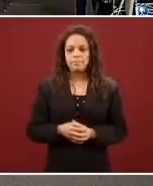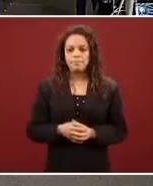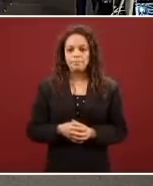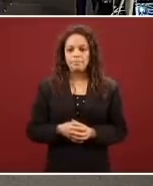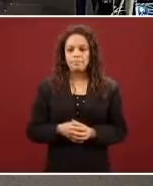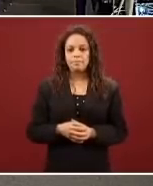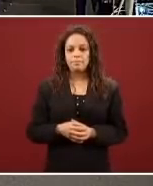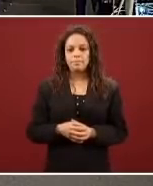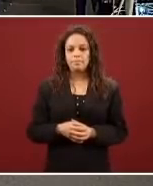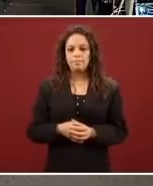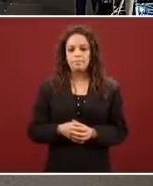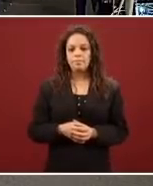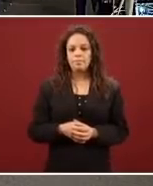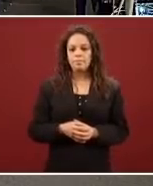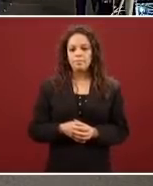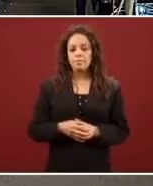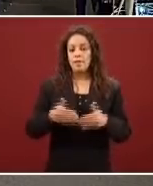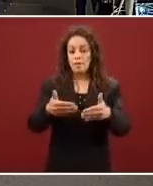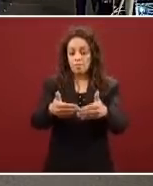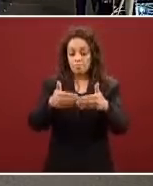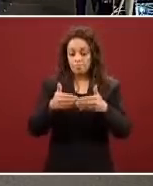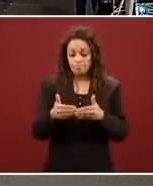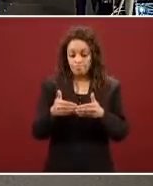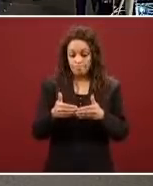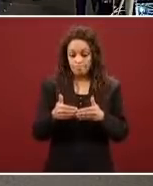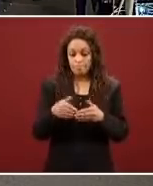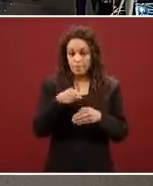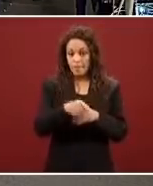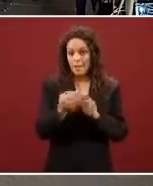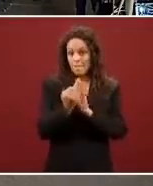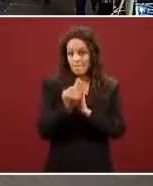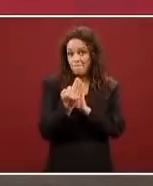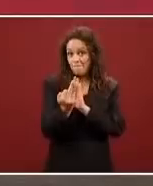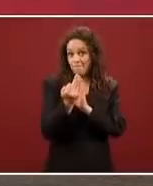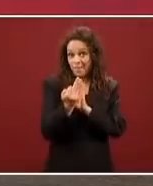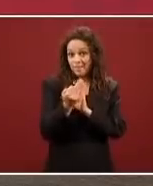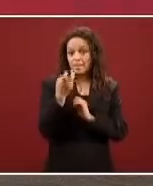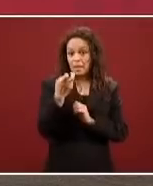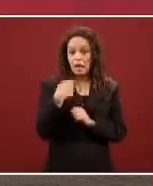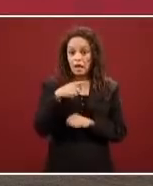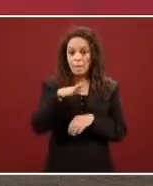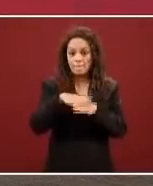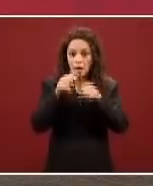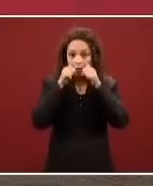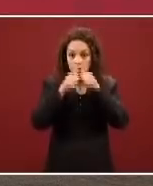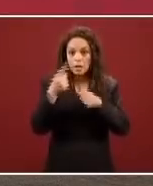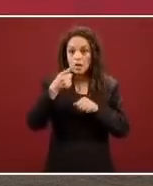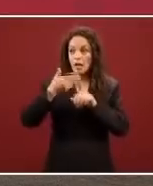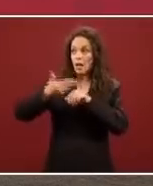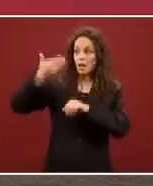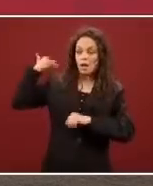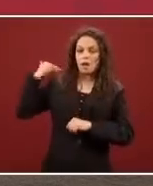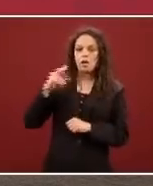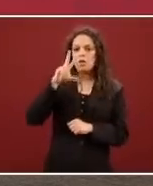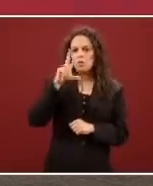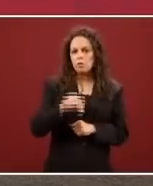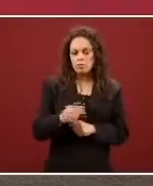están hasta adelante. Les vamos a hacer el mismo caso a los que están hasta adelante que a los que estén hasta atrás. Vamos a que se